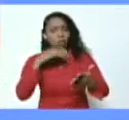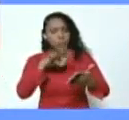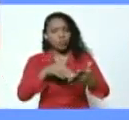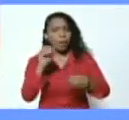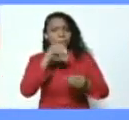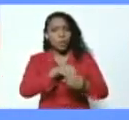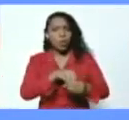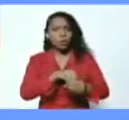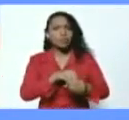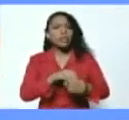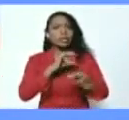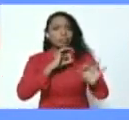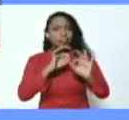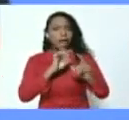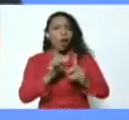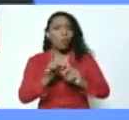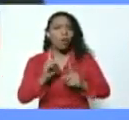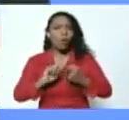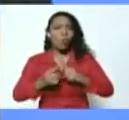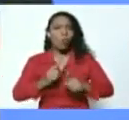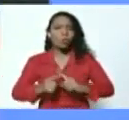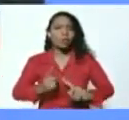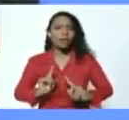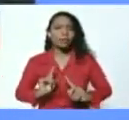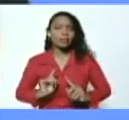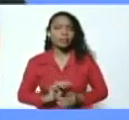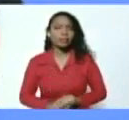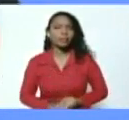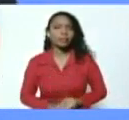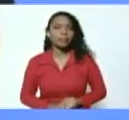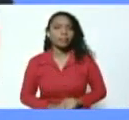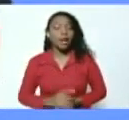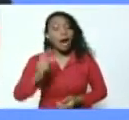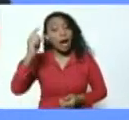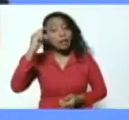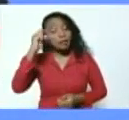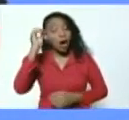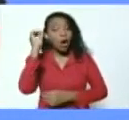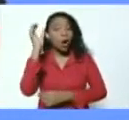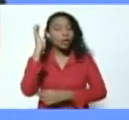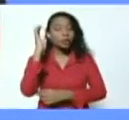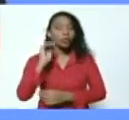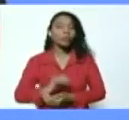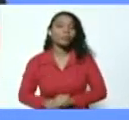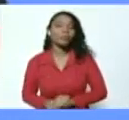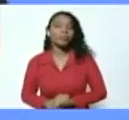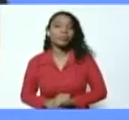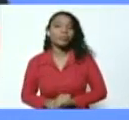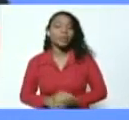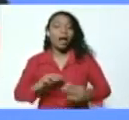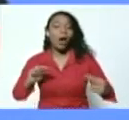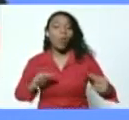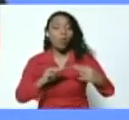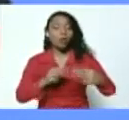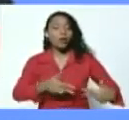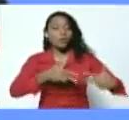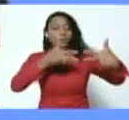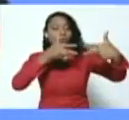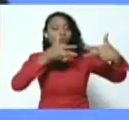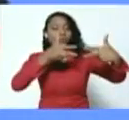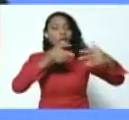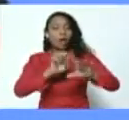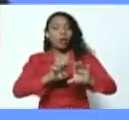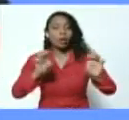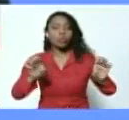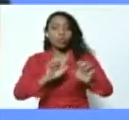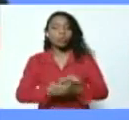bueno, y comentamos algunas cosas. El día del congreso, del encuentro virtual de los